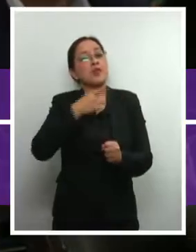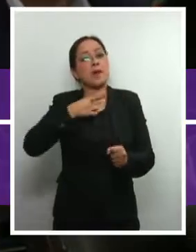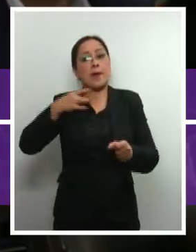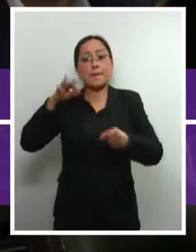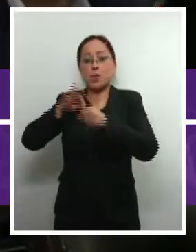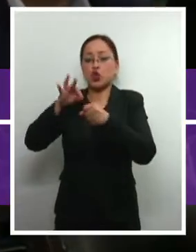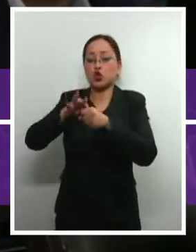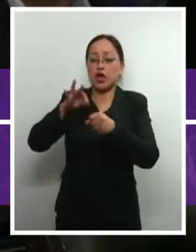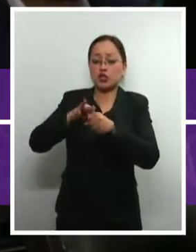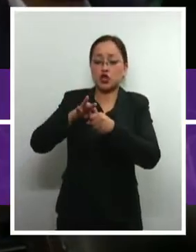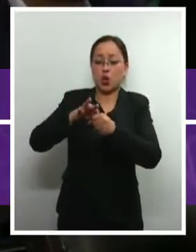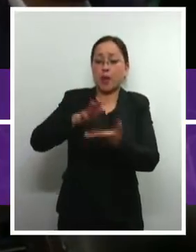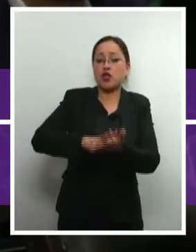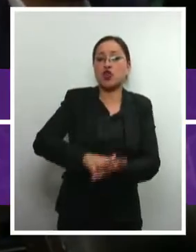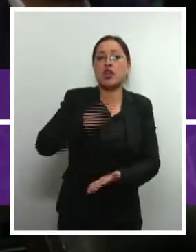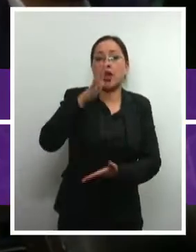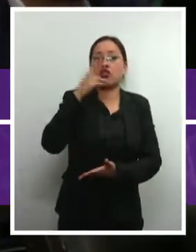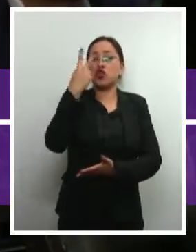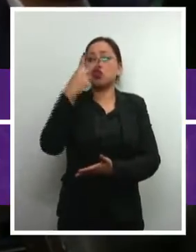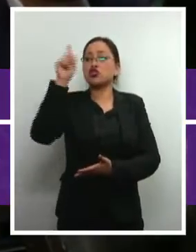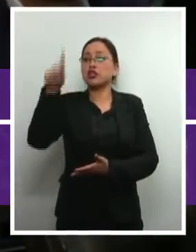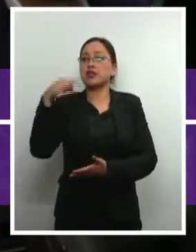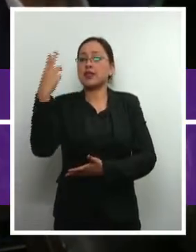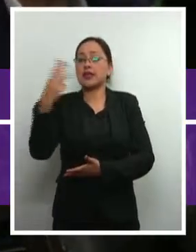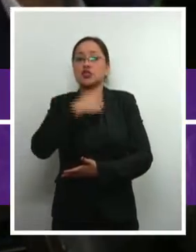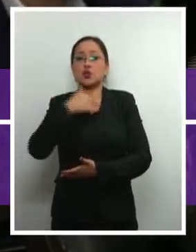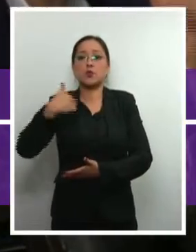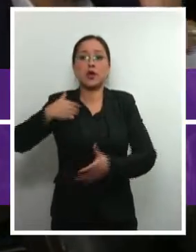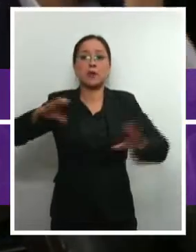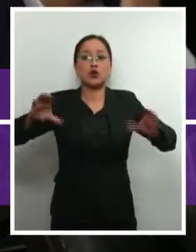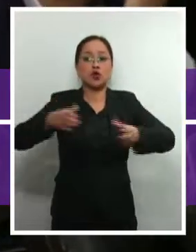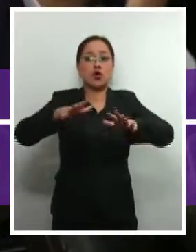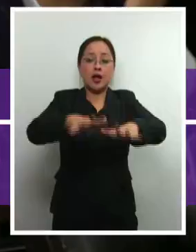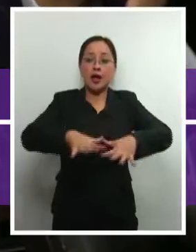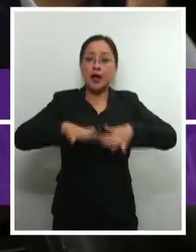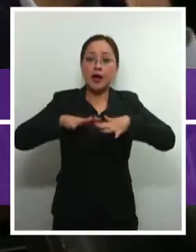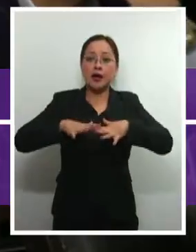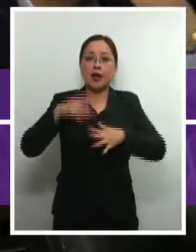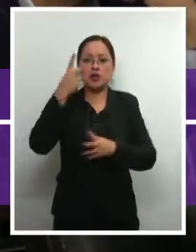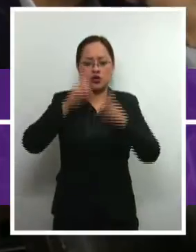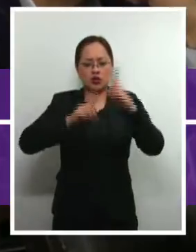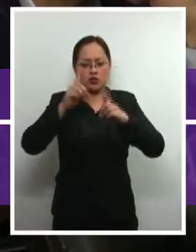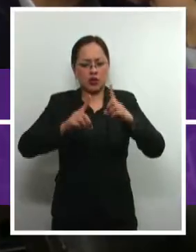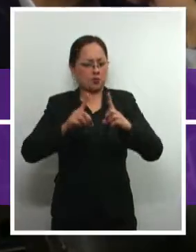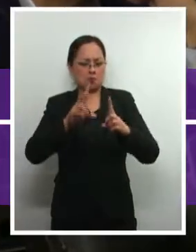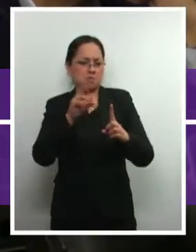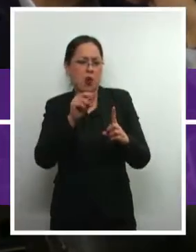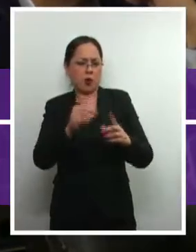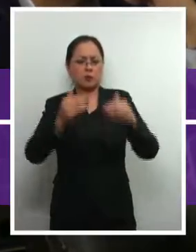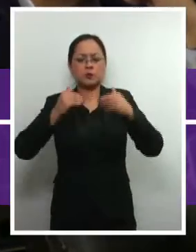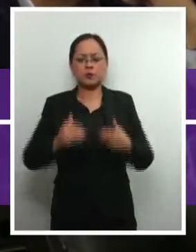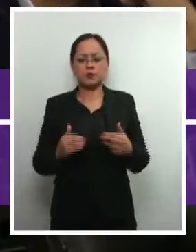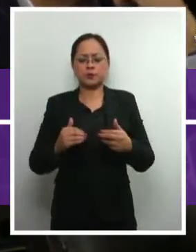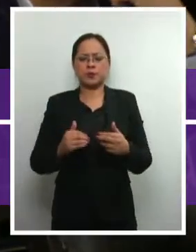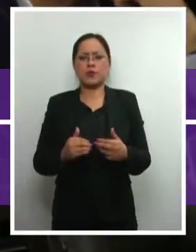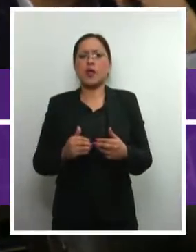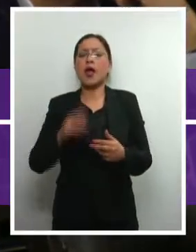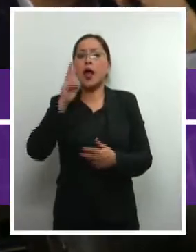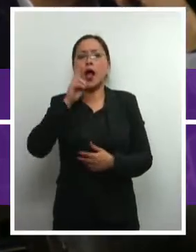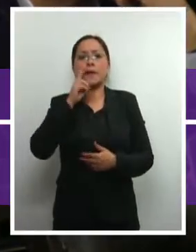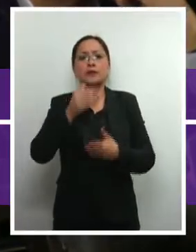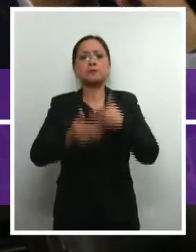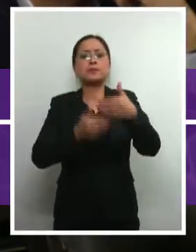las 2/3 partes de los integrantes de este Pleno. Creo que ahí no hay duda. Entonces vamos a ver qué